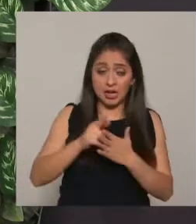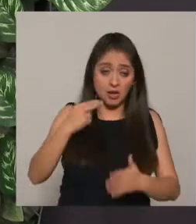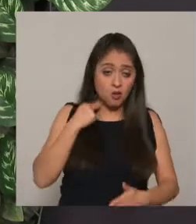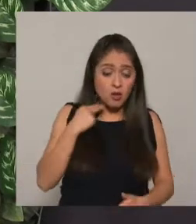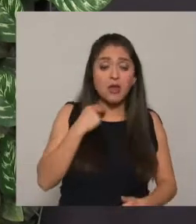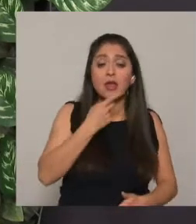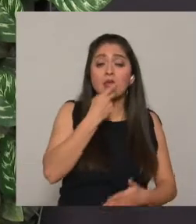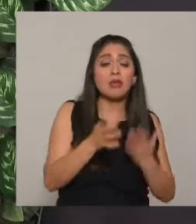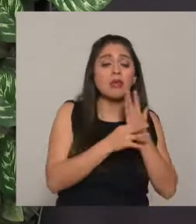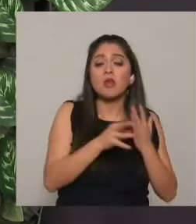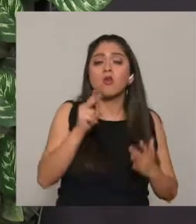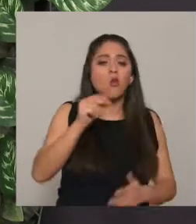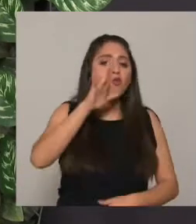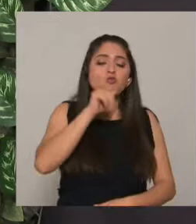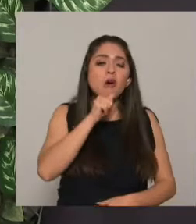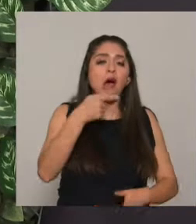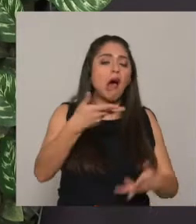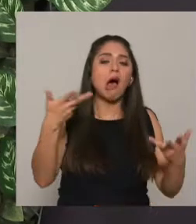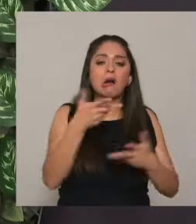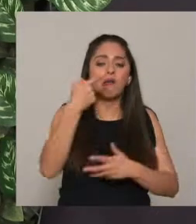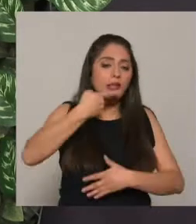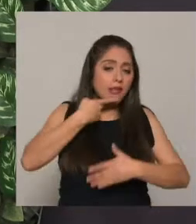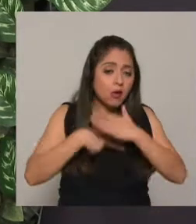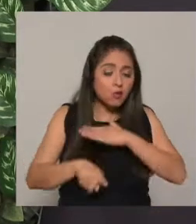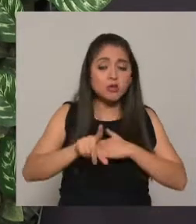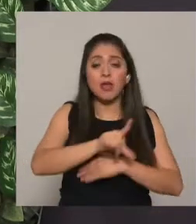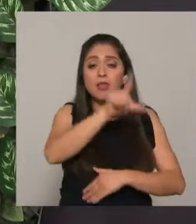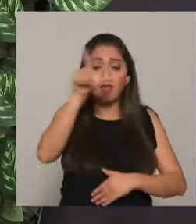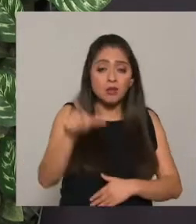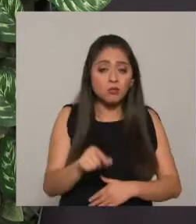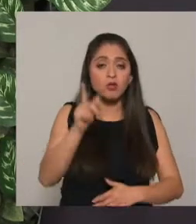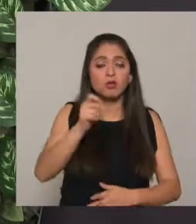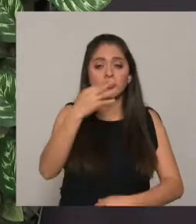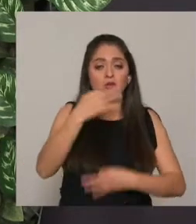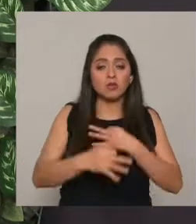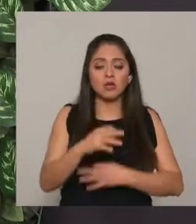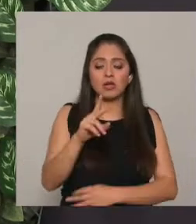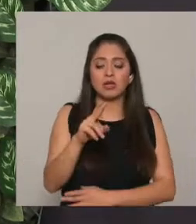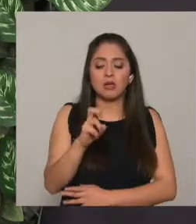denuncia y implementar un proceso de reposición.